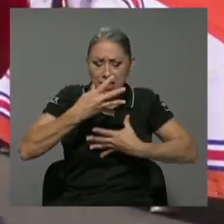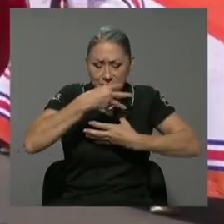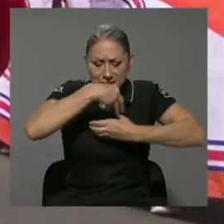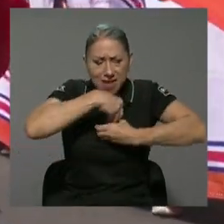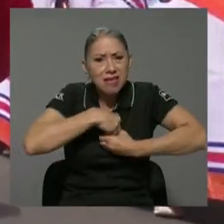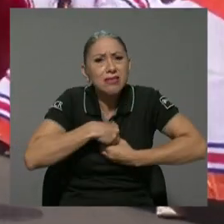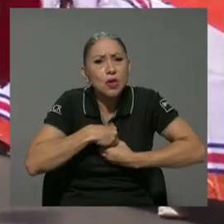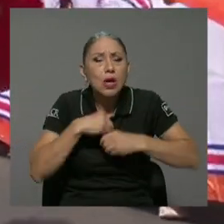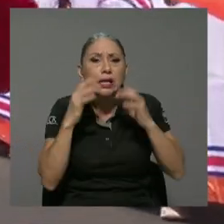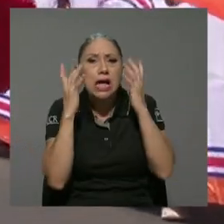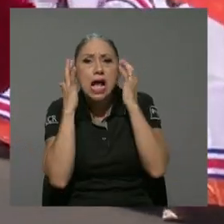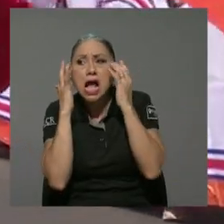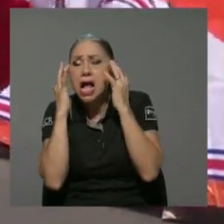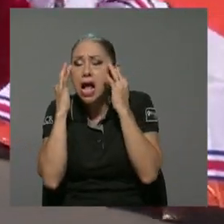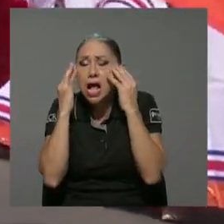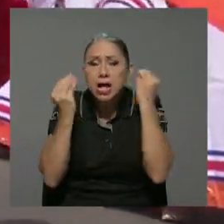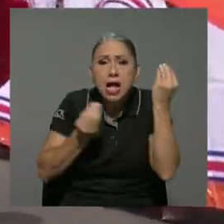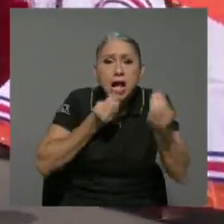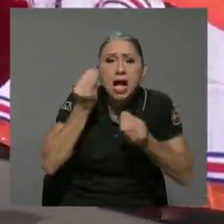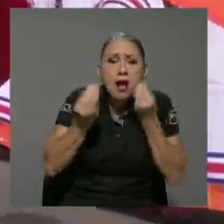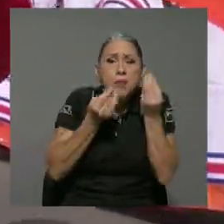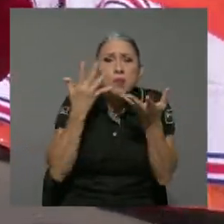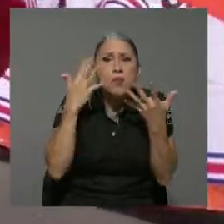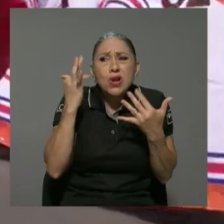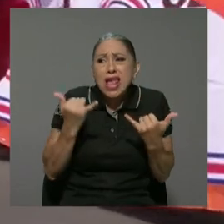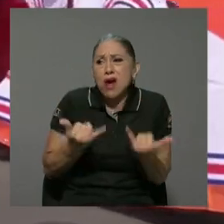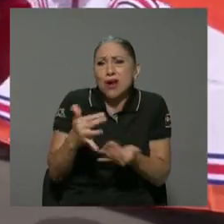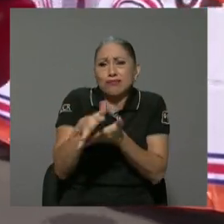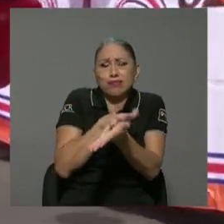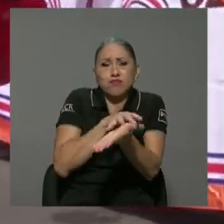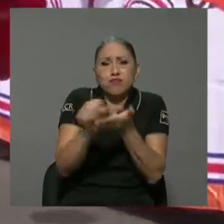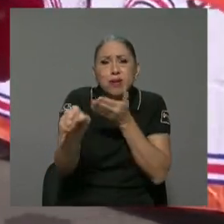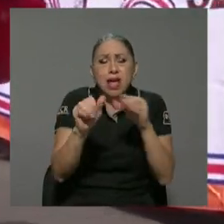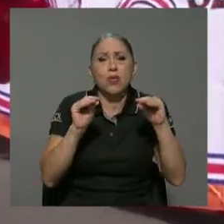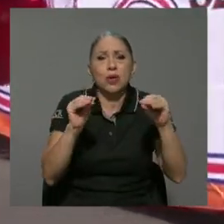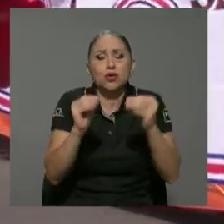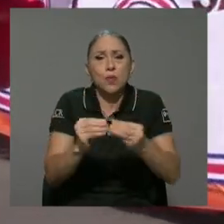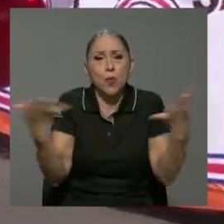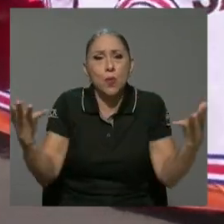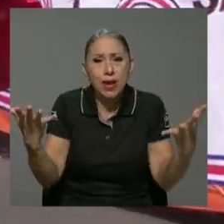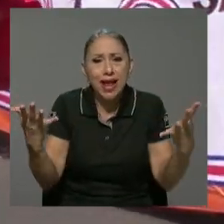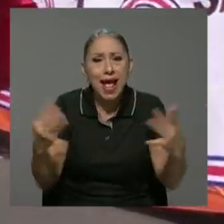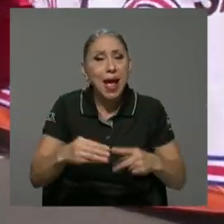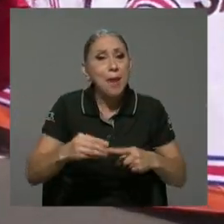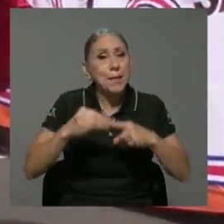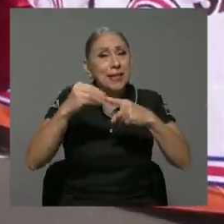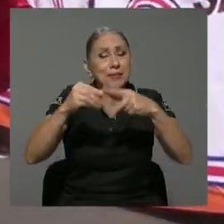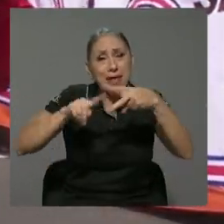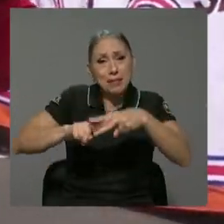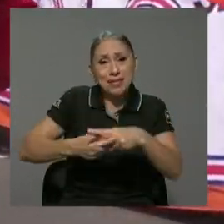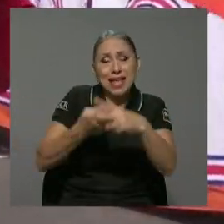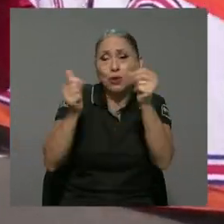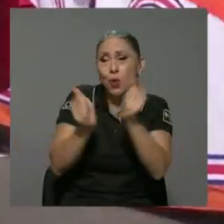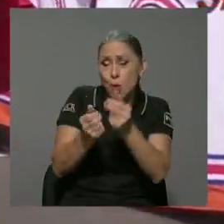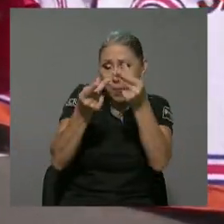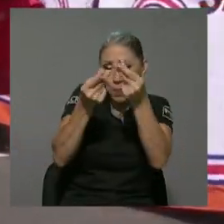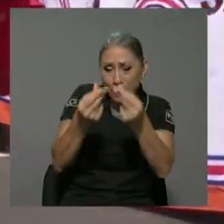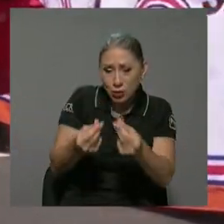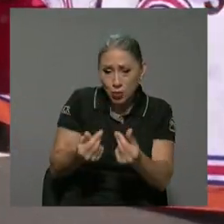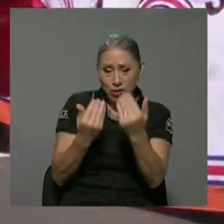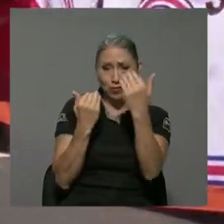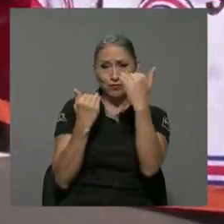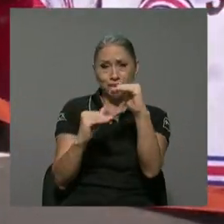por el destrozo que se está haciendo en la educación pública y principalmente empezando con el recorte presupuestario. Entonces